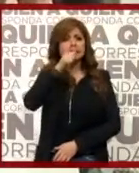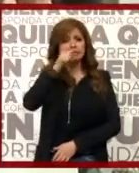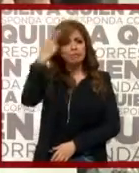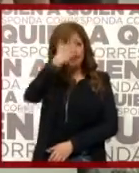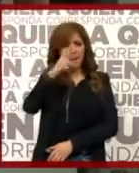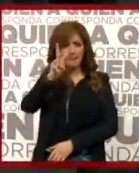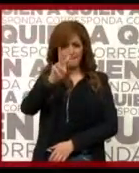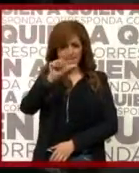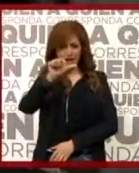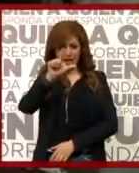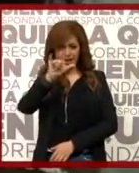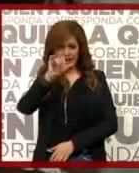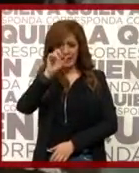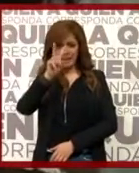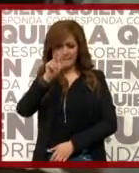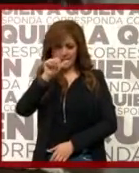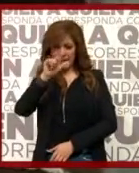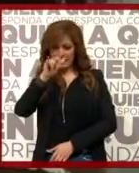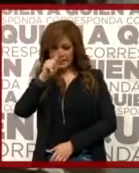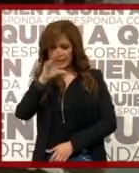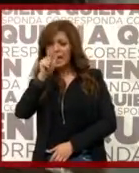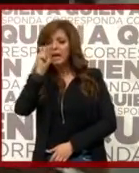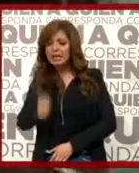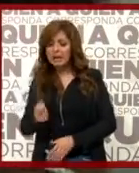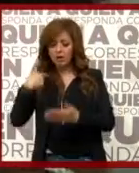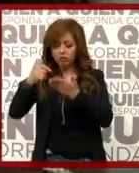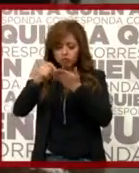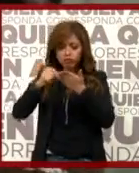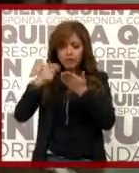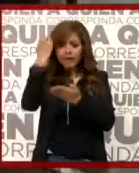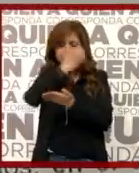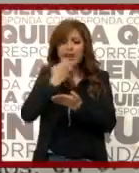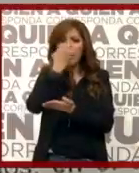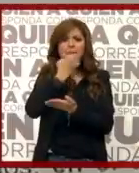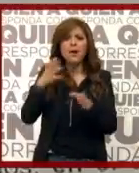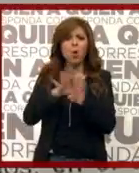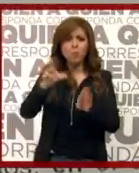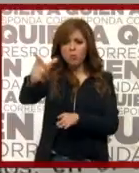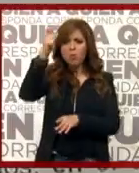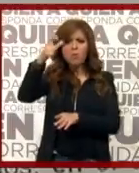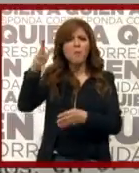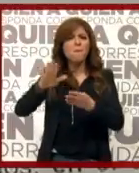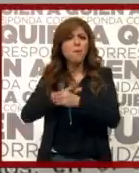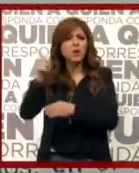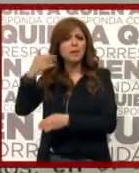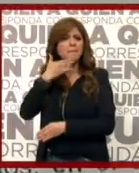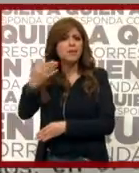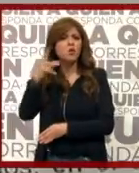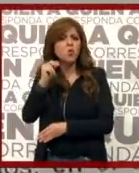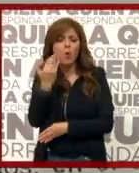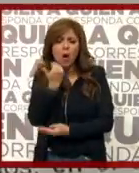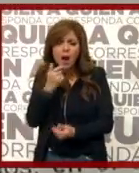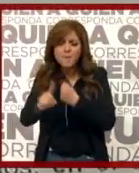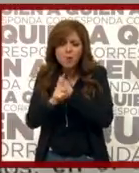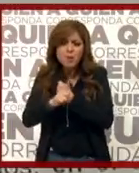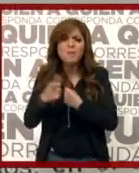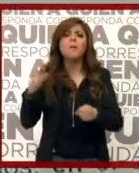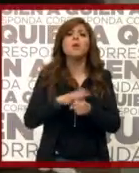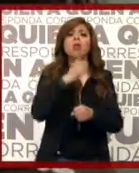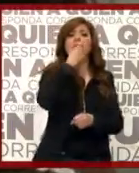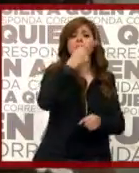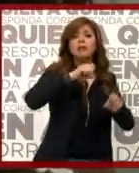de balística. Si a todos les hicieron la prueba de balística, les salió negativa, ¿por qué los tienen encerrados? Ellos dicen que mis familiares eran una banda